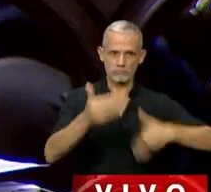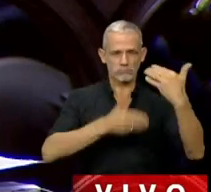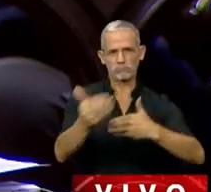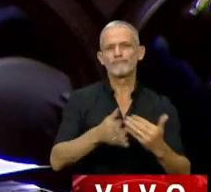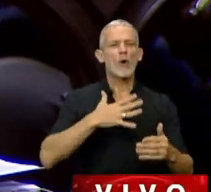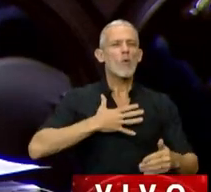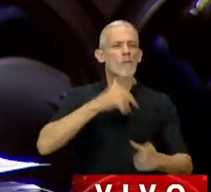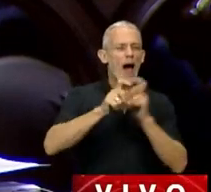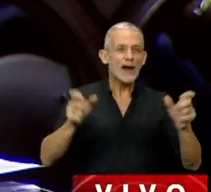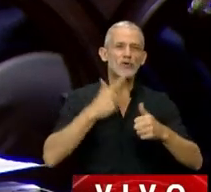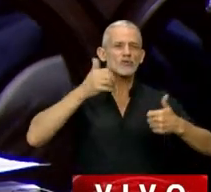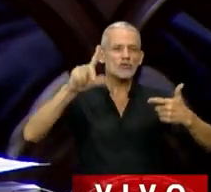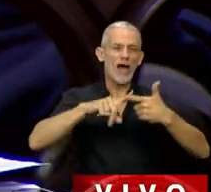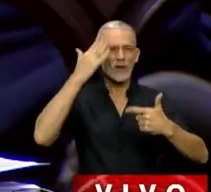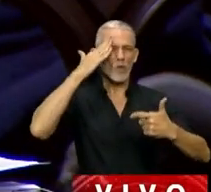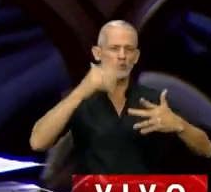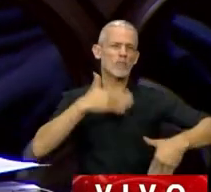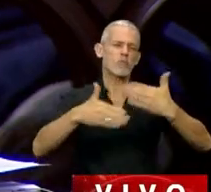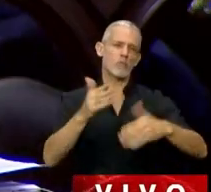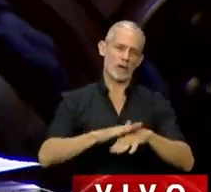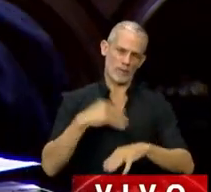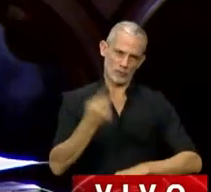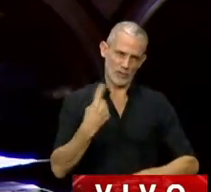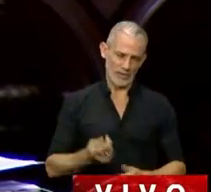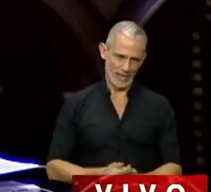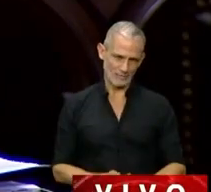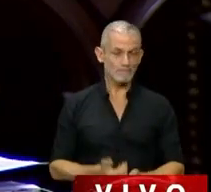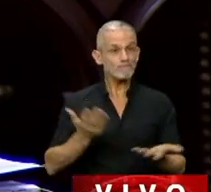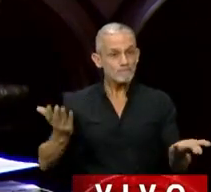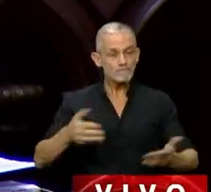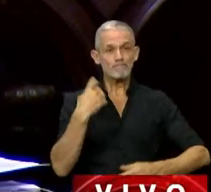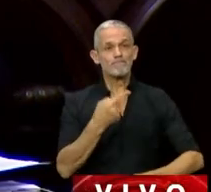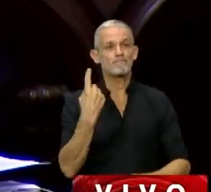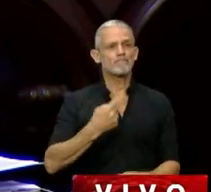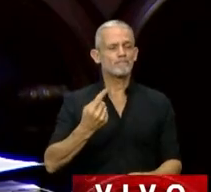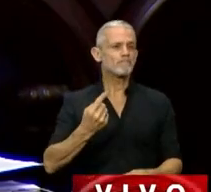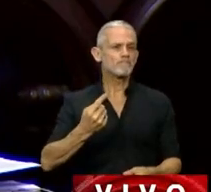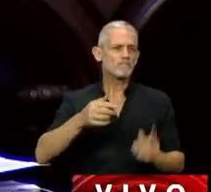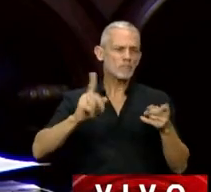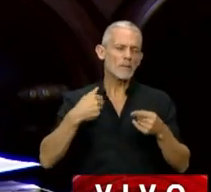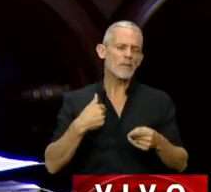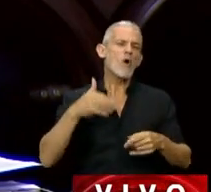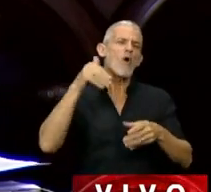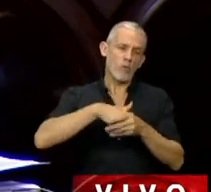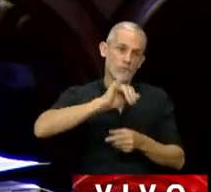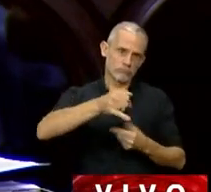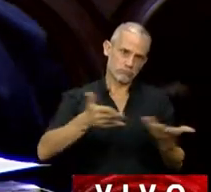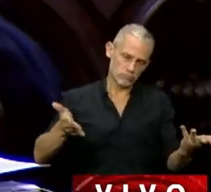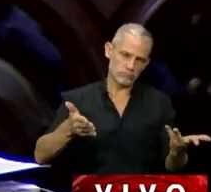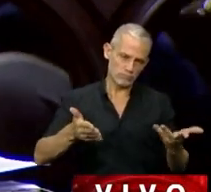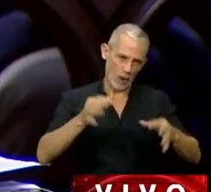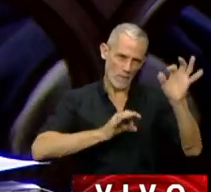desarrollo humano, social y cultural. Permítanme también que con este mi voto